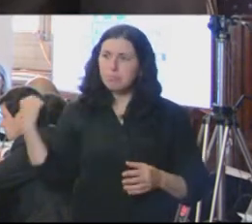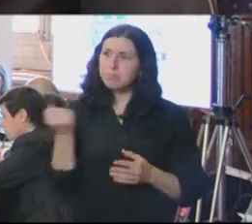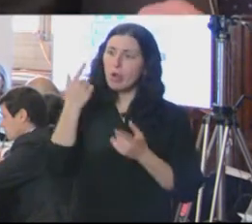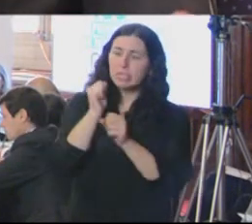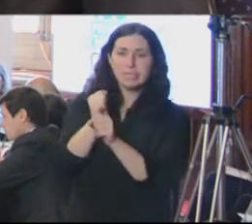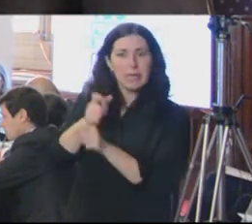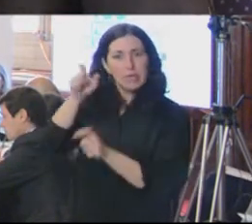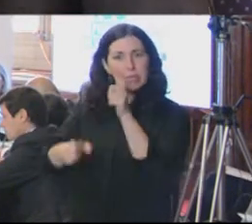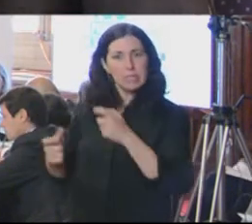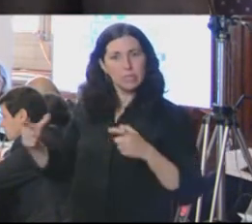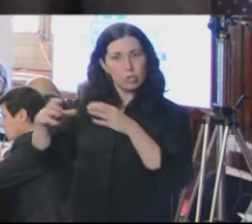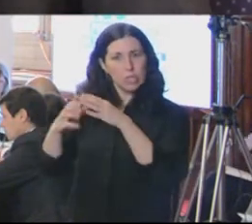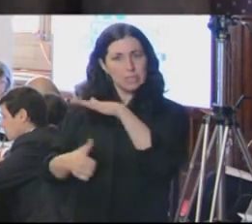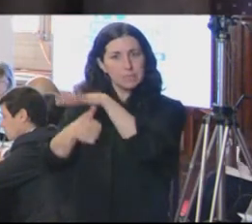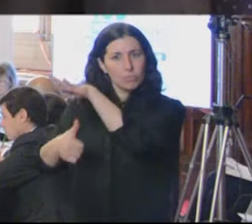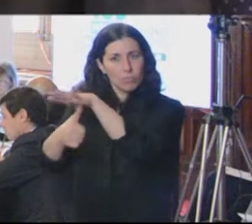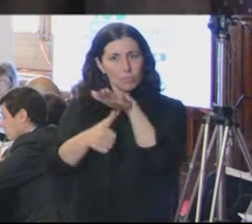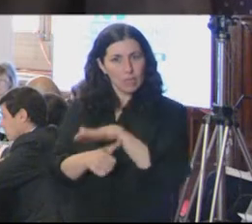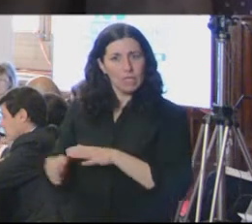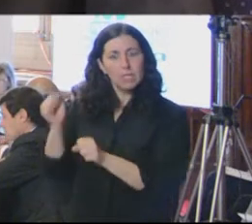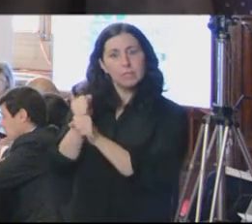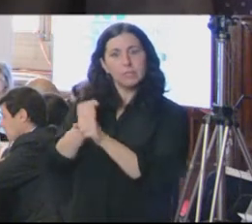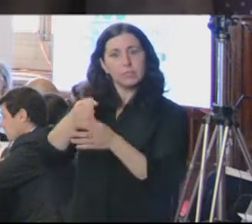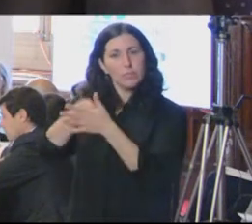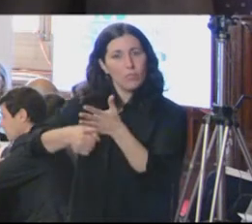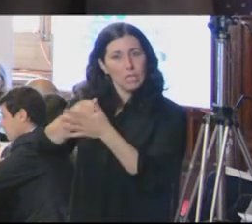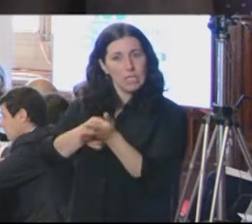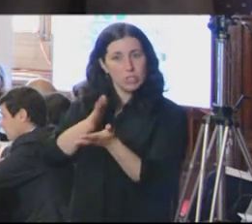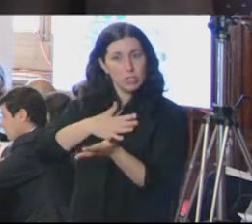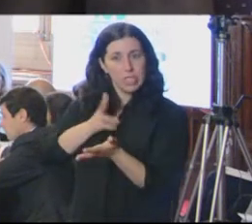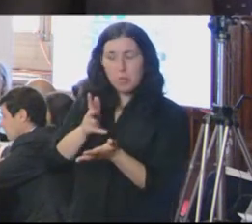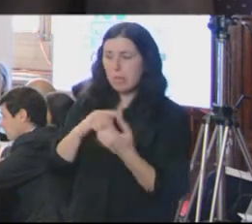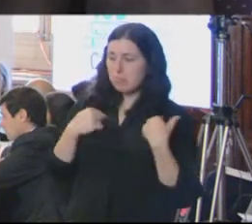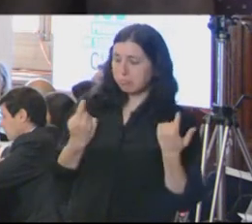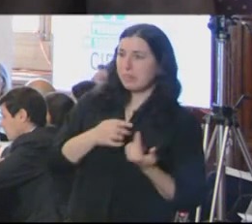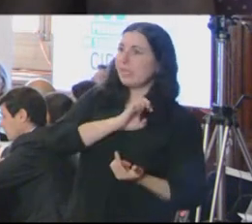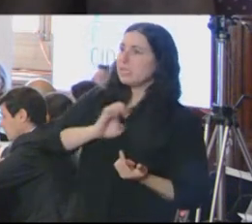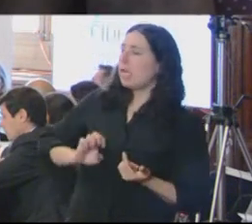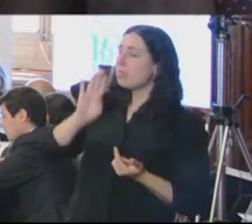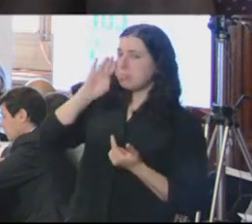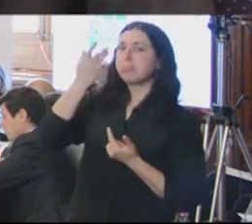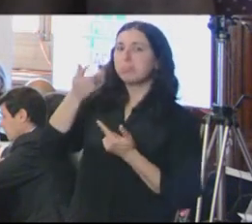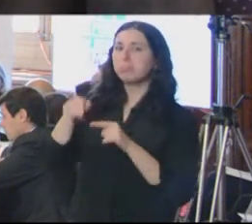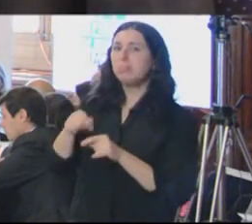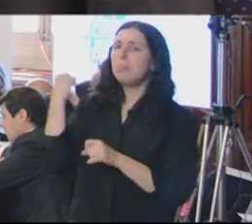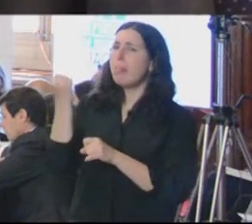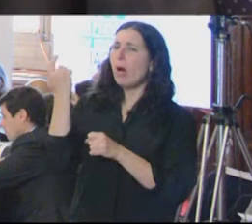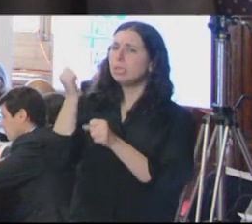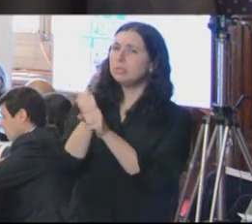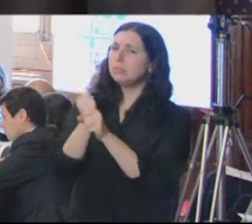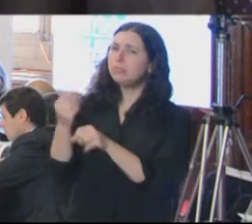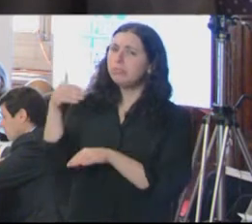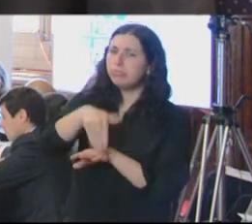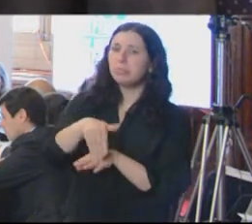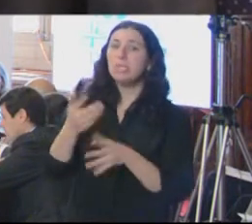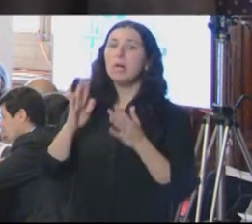personas defensoras, líderes, lideresas, en todo el proceso de construcción de la paz en nuestra nación. Ellos han jugado un